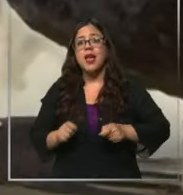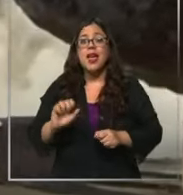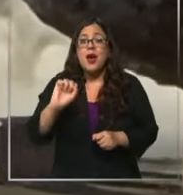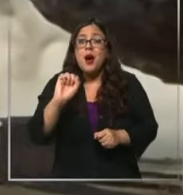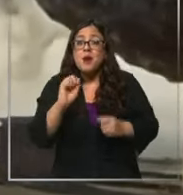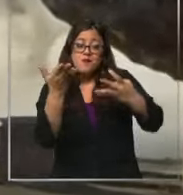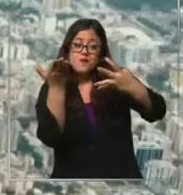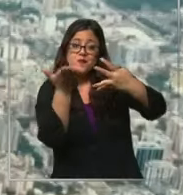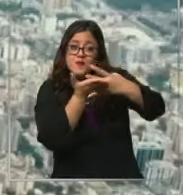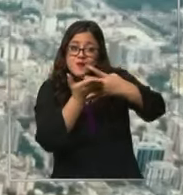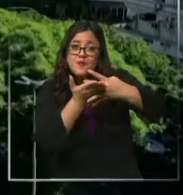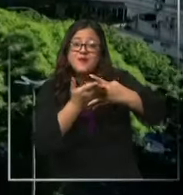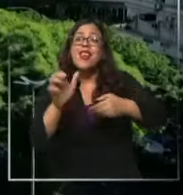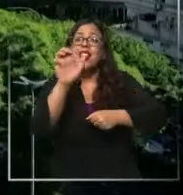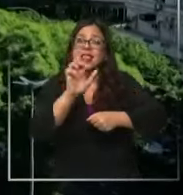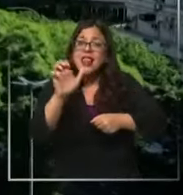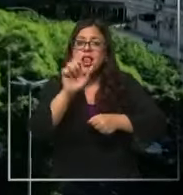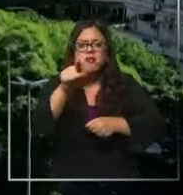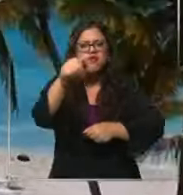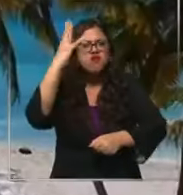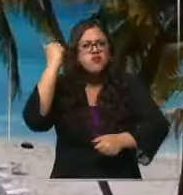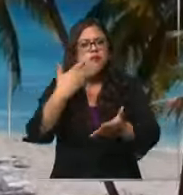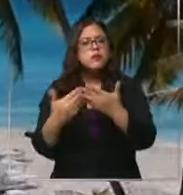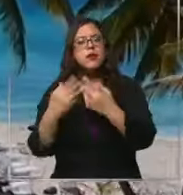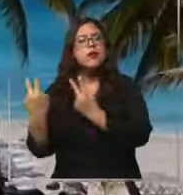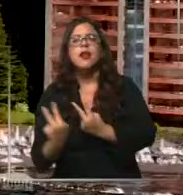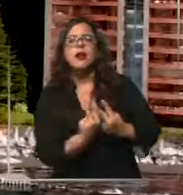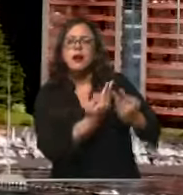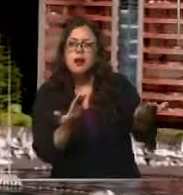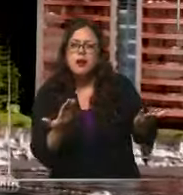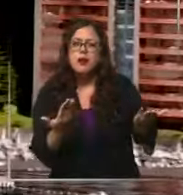Primera quincena de enero y aún no sabe dónde ir.